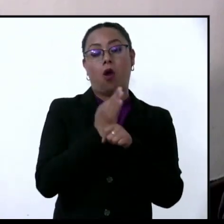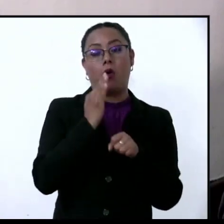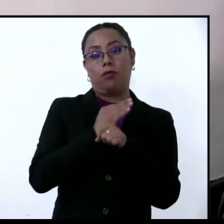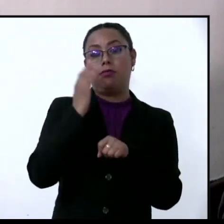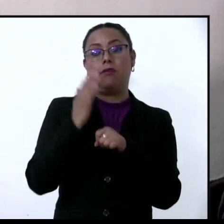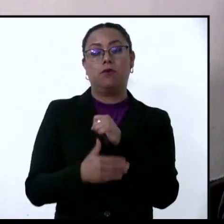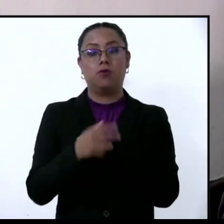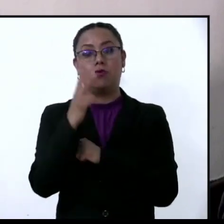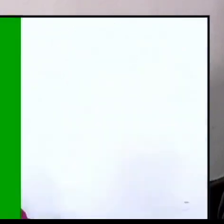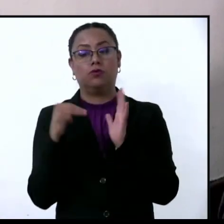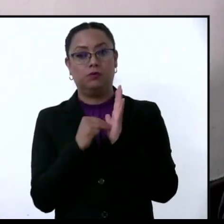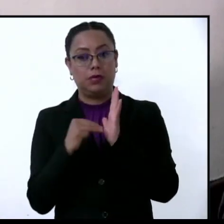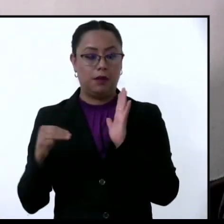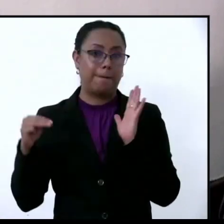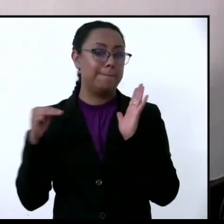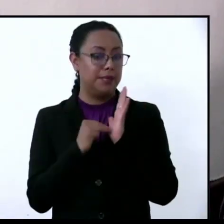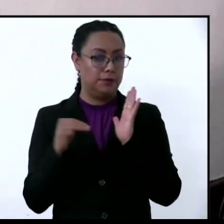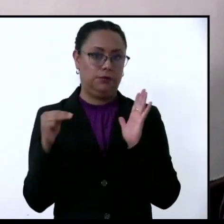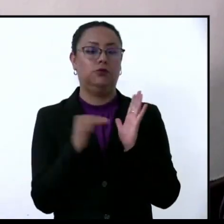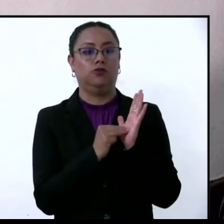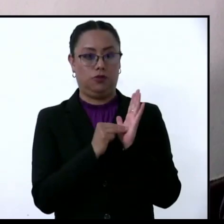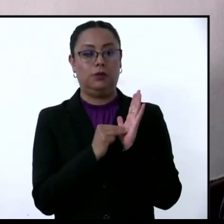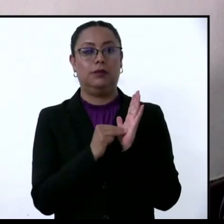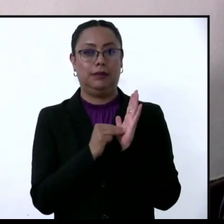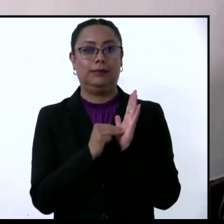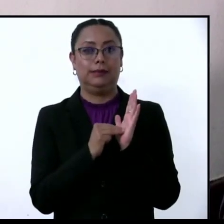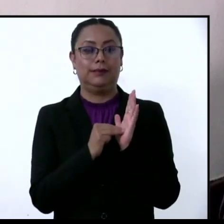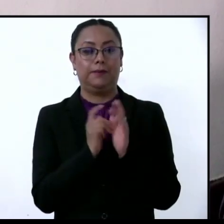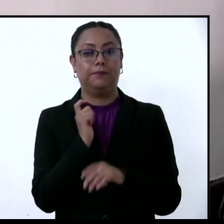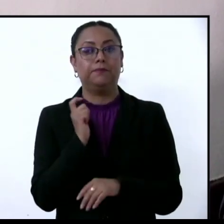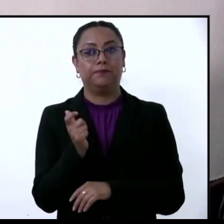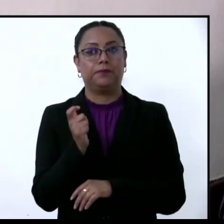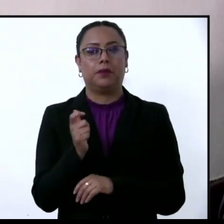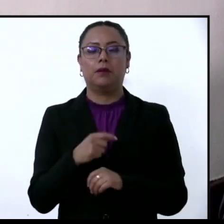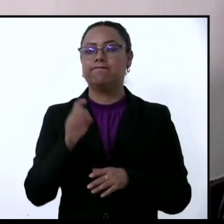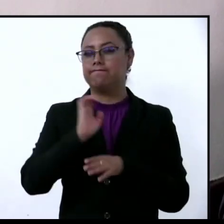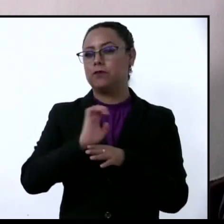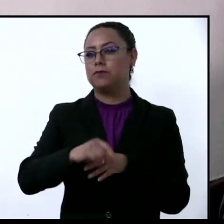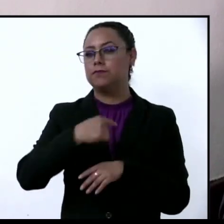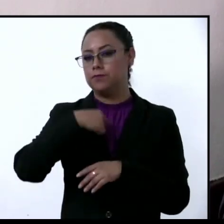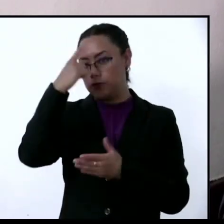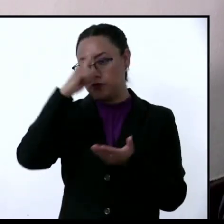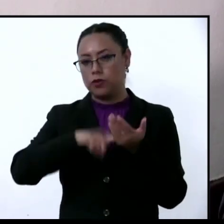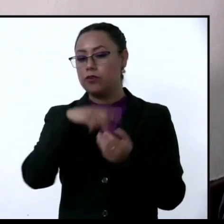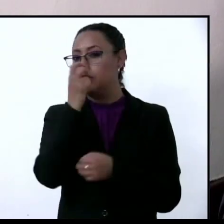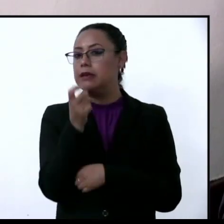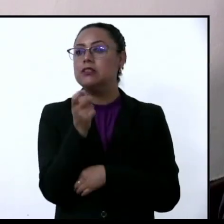2,000 millones, estoy en lo cierto, ¿no? Por más de 2,000 millones de pesos. Creo que habla